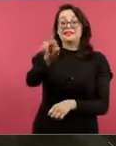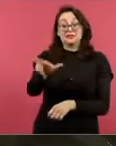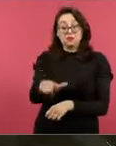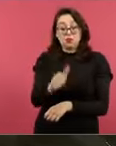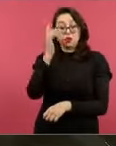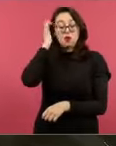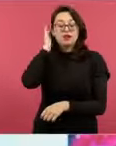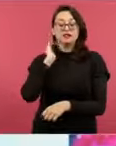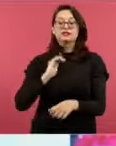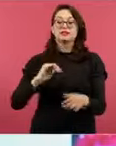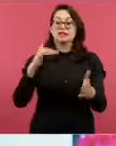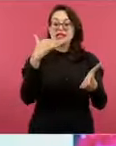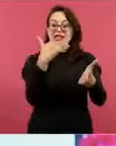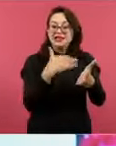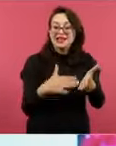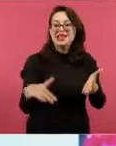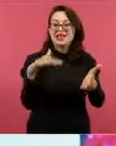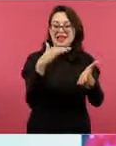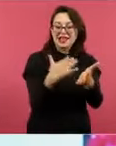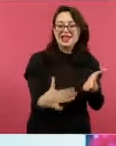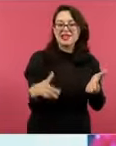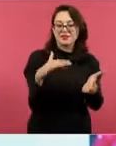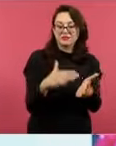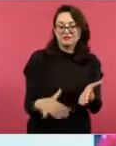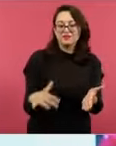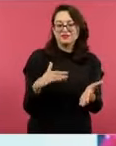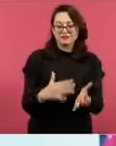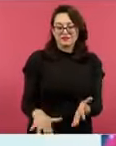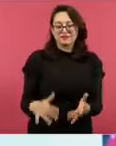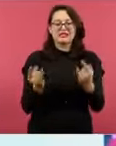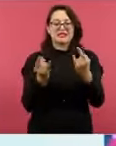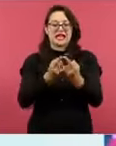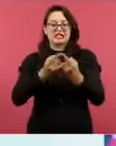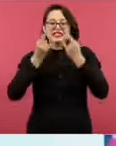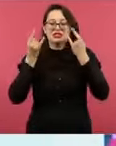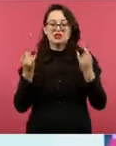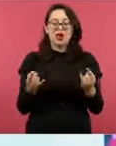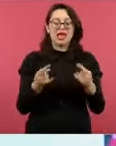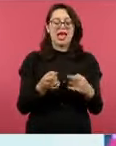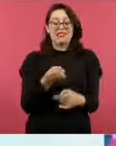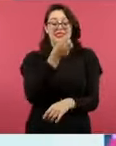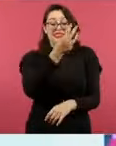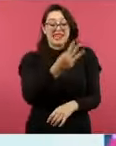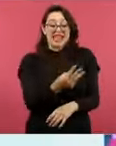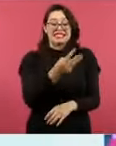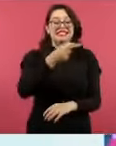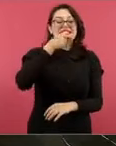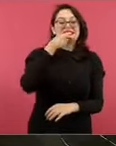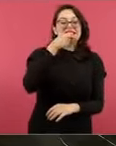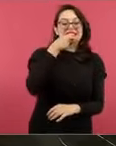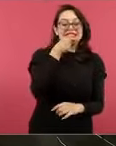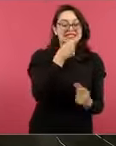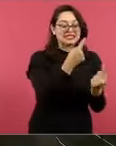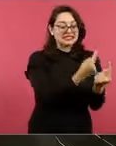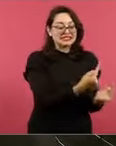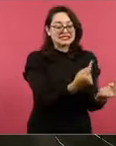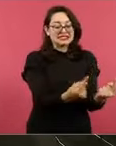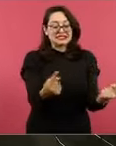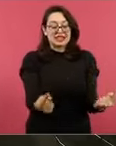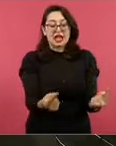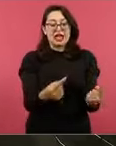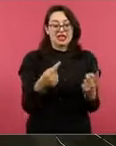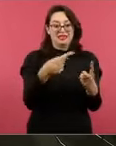que trata de tres personas que son niños y niñas como ellos. Y en estos 3, una niña se llama